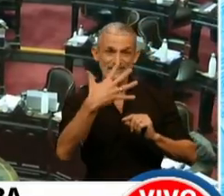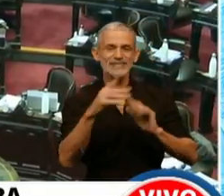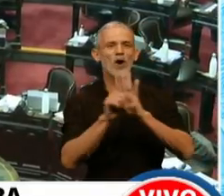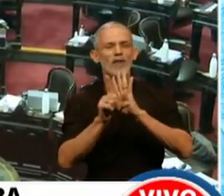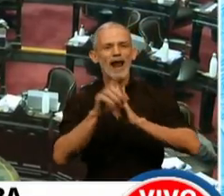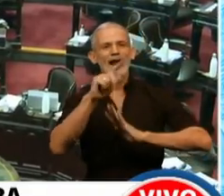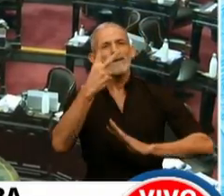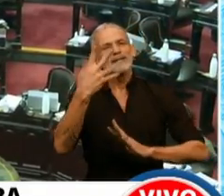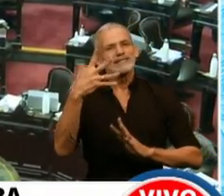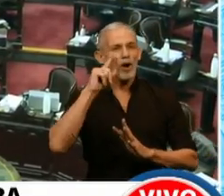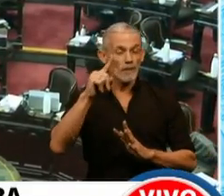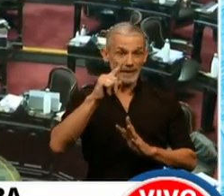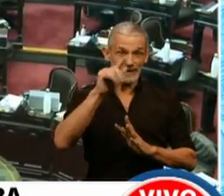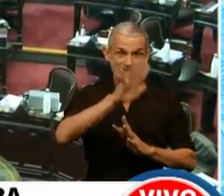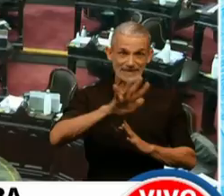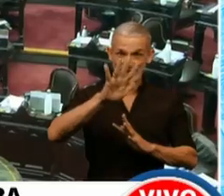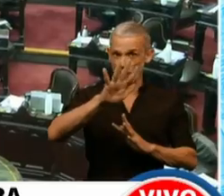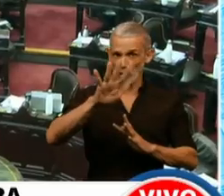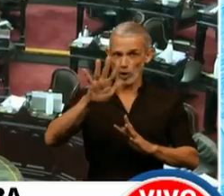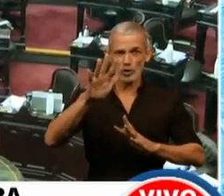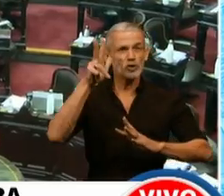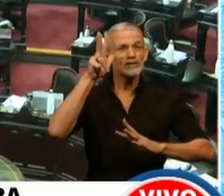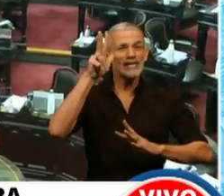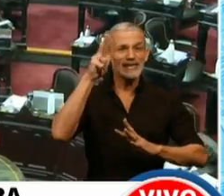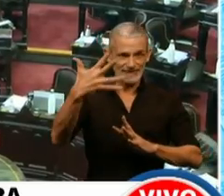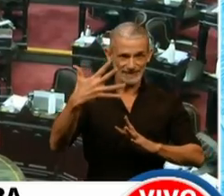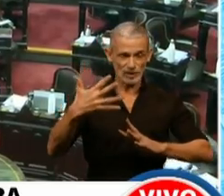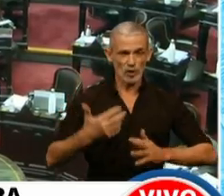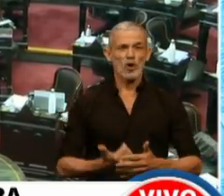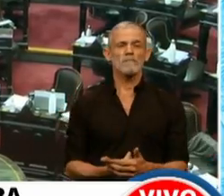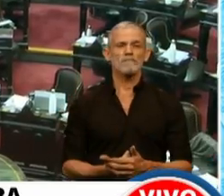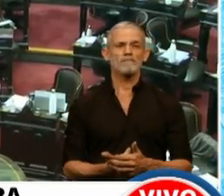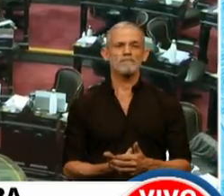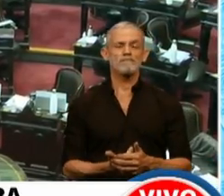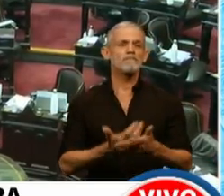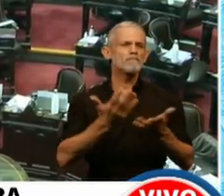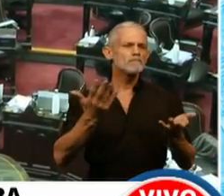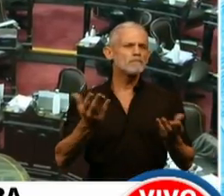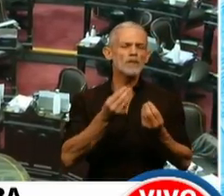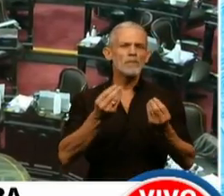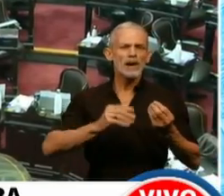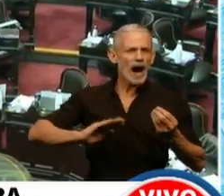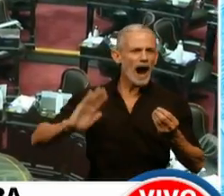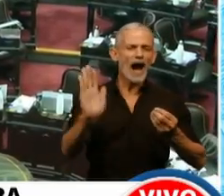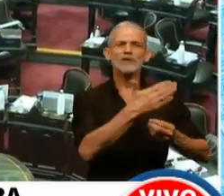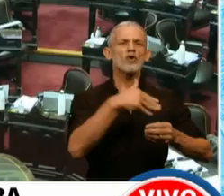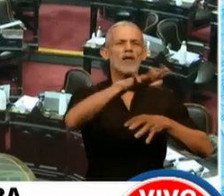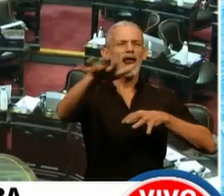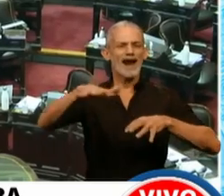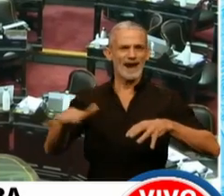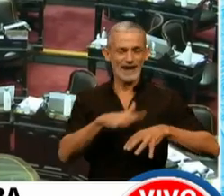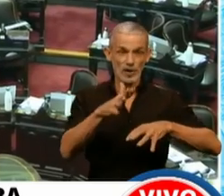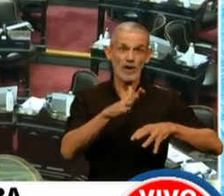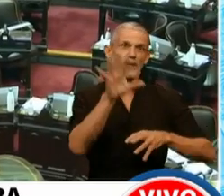ley 25 573 y que a la totalidad de las regiones